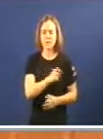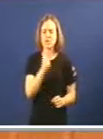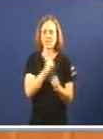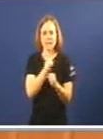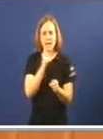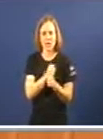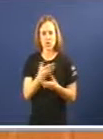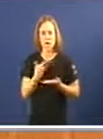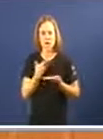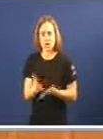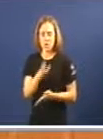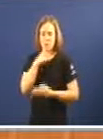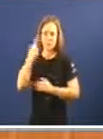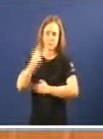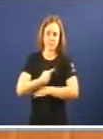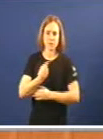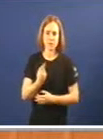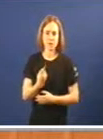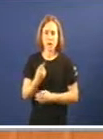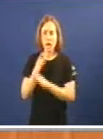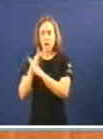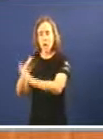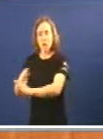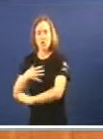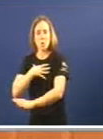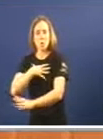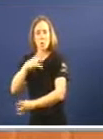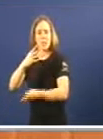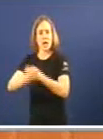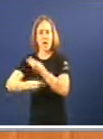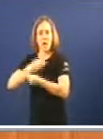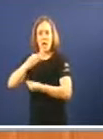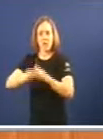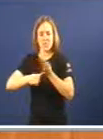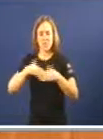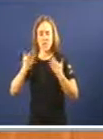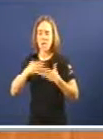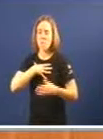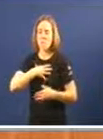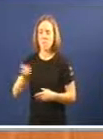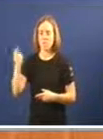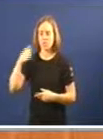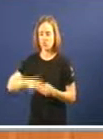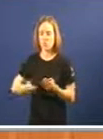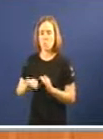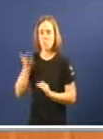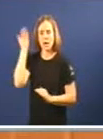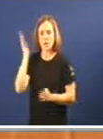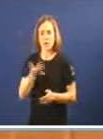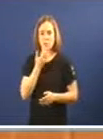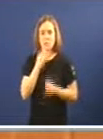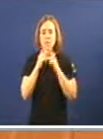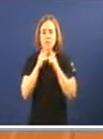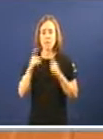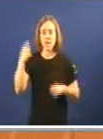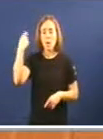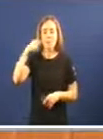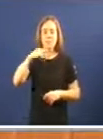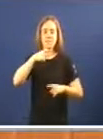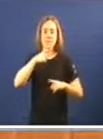forzosa es sin embargo autos pueden dedicarse a subir su salario como acontece o este año como presidente de la xunta de